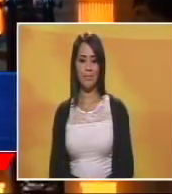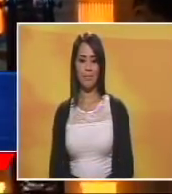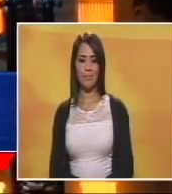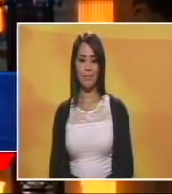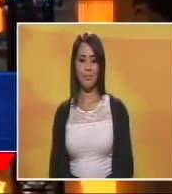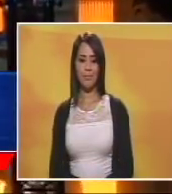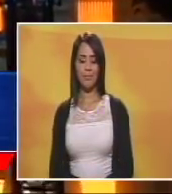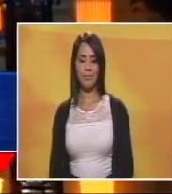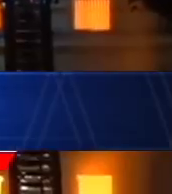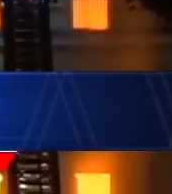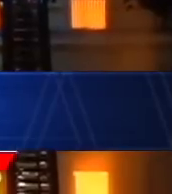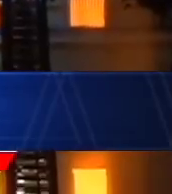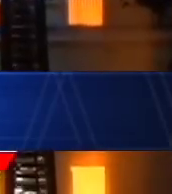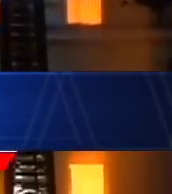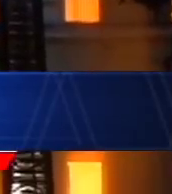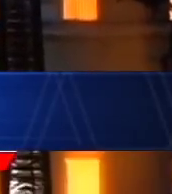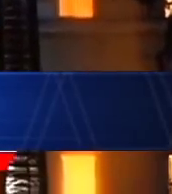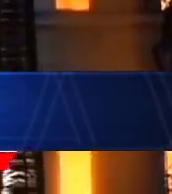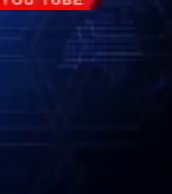venimos.